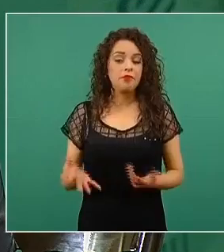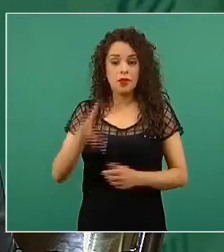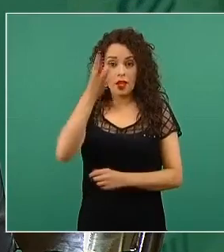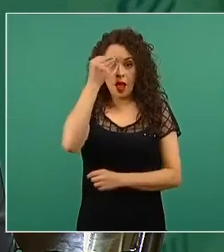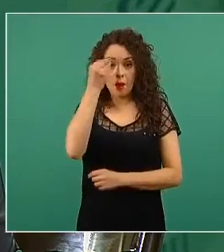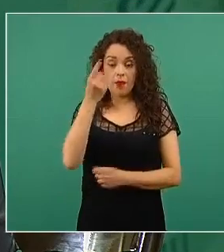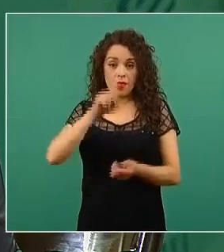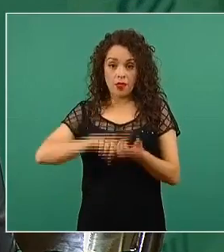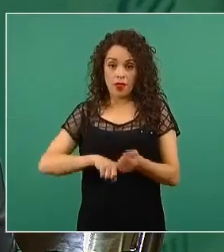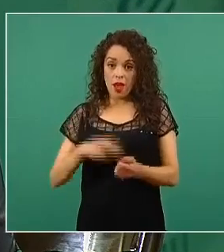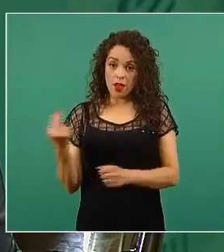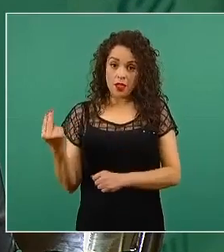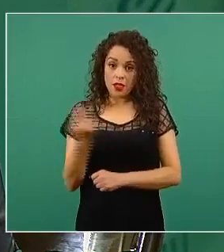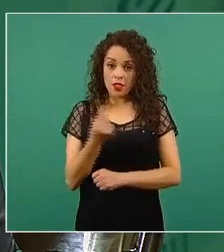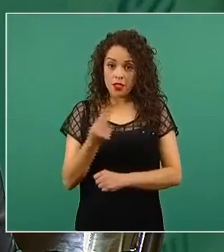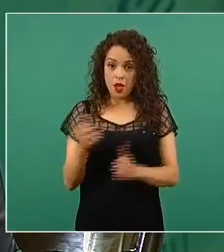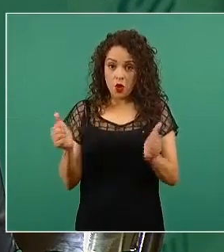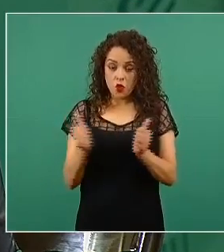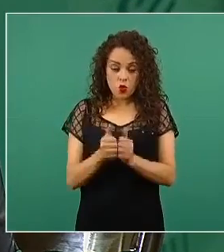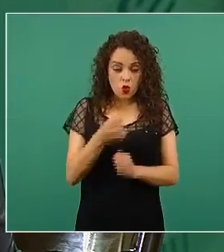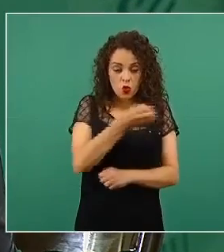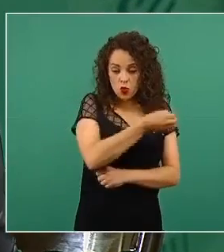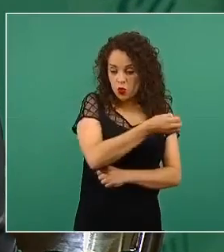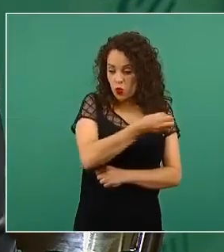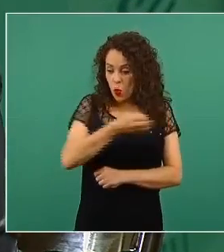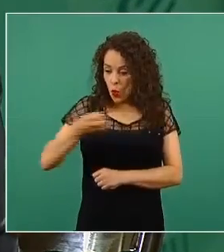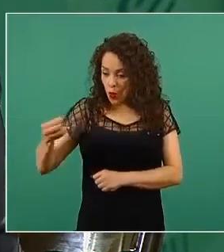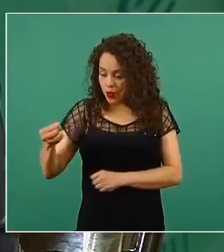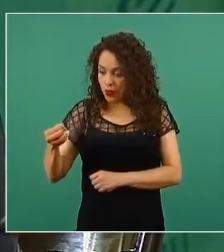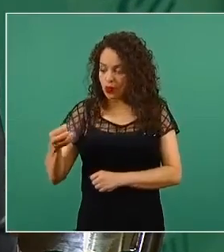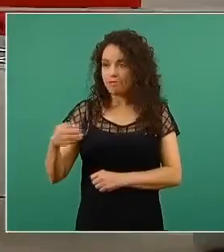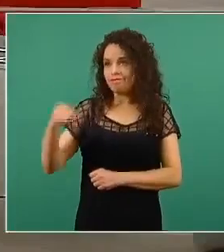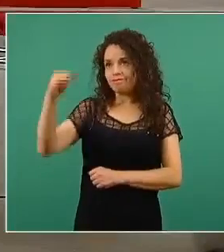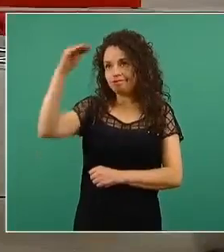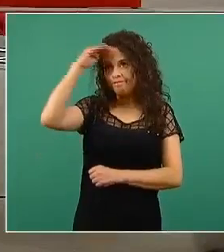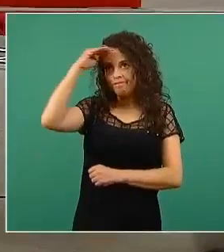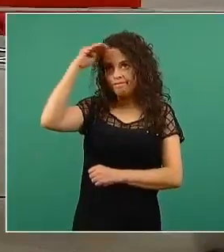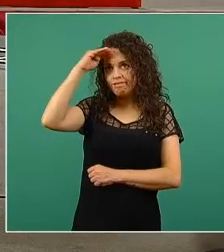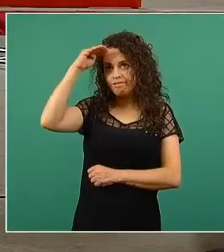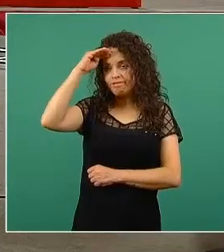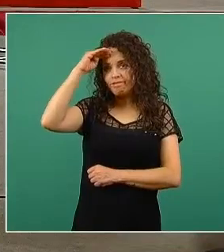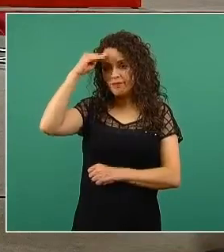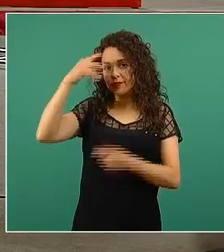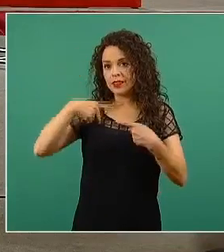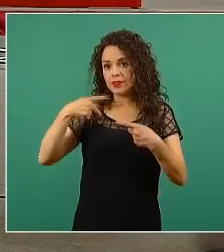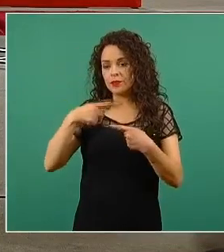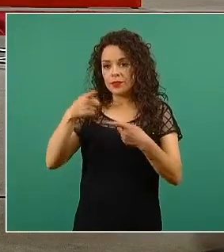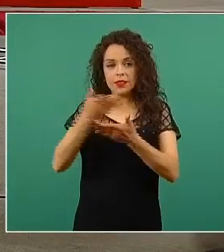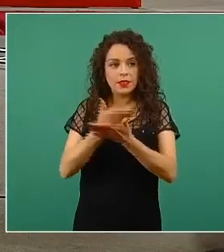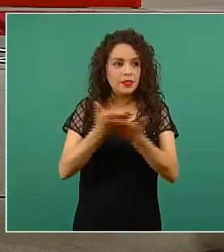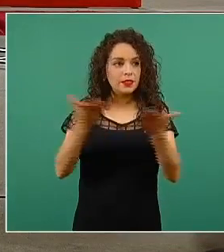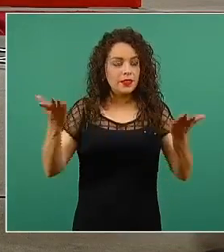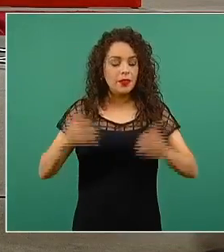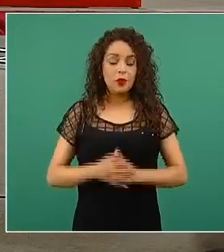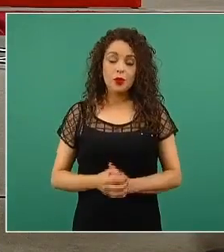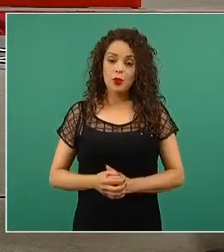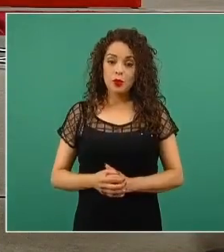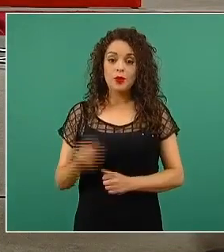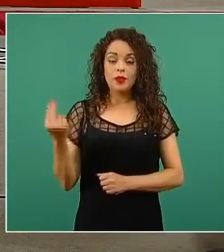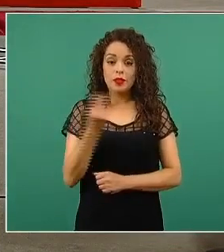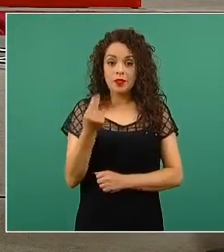necesidad de organizarnos, la necesidad de pensar en los demás, la necesidad de